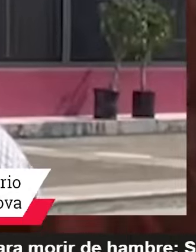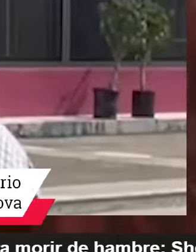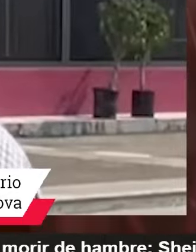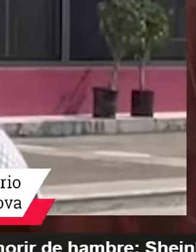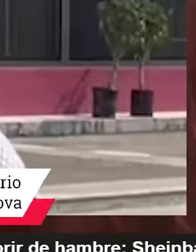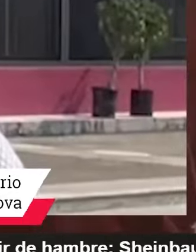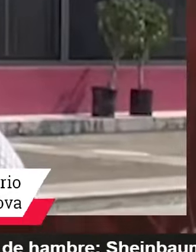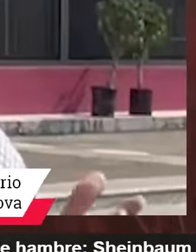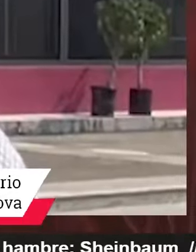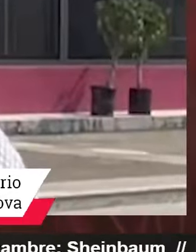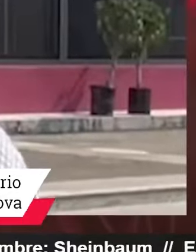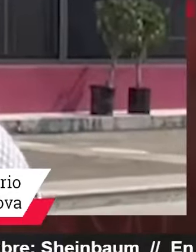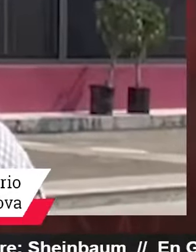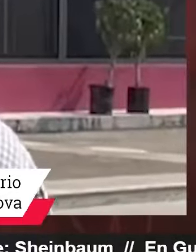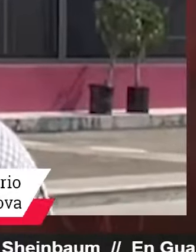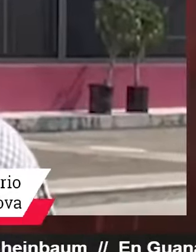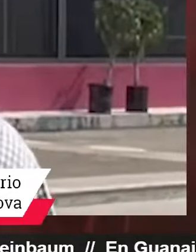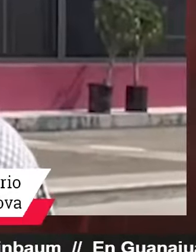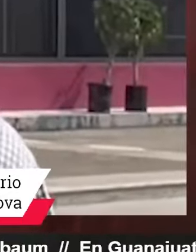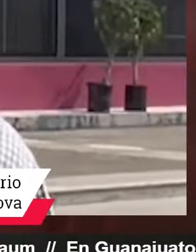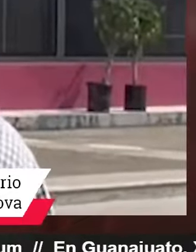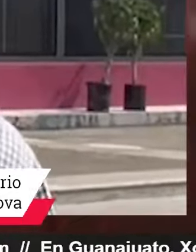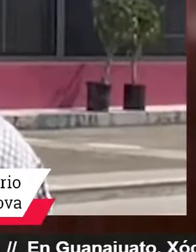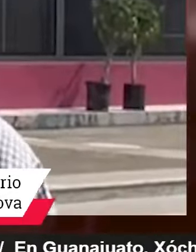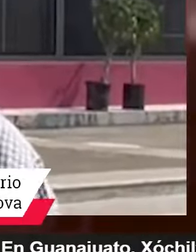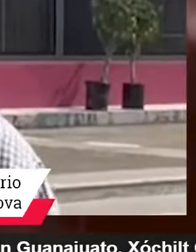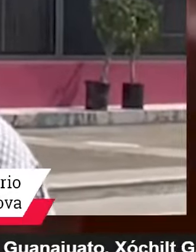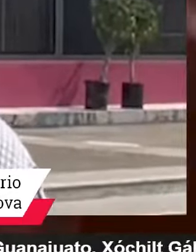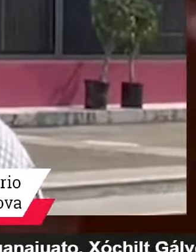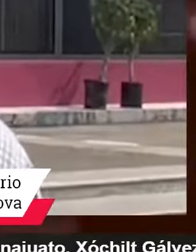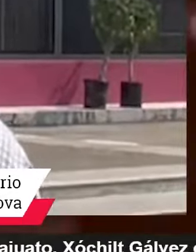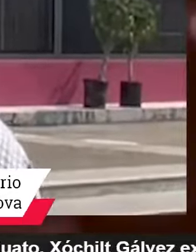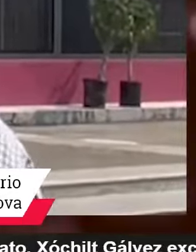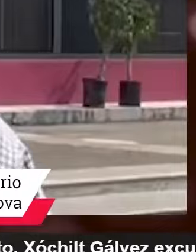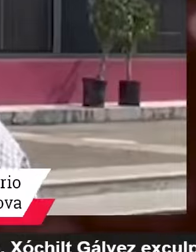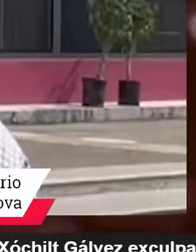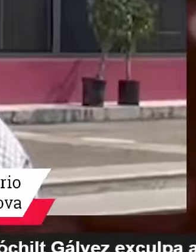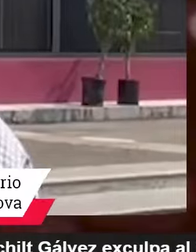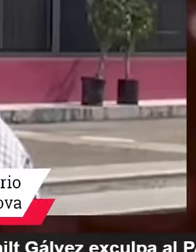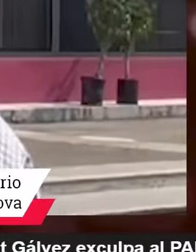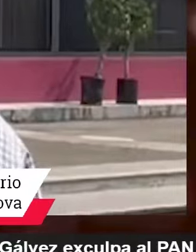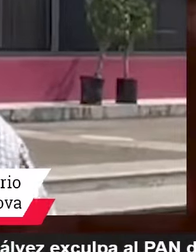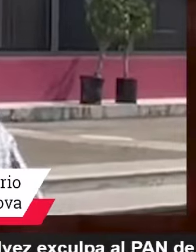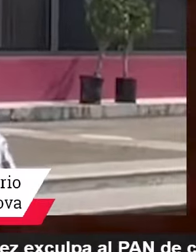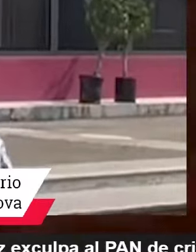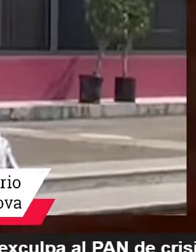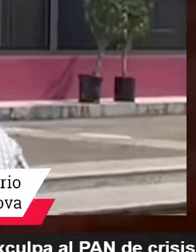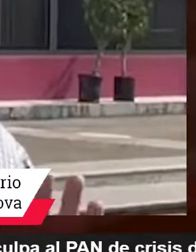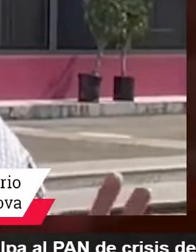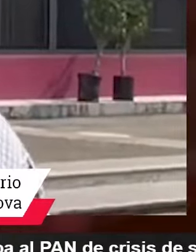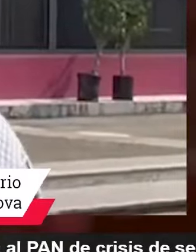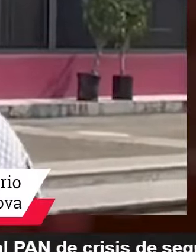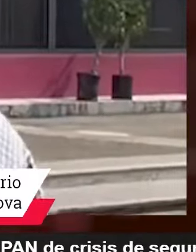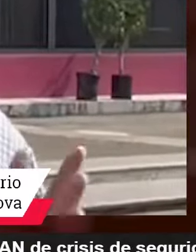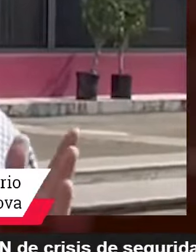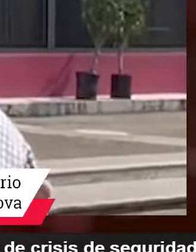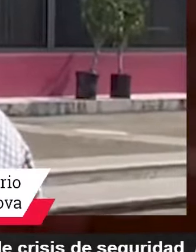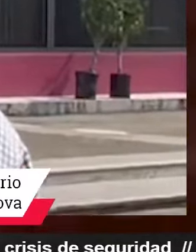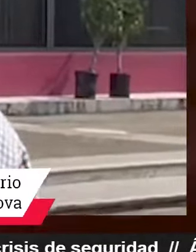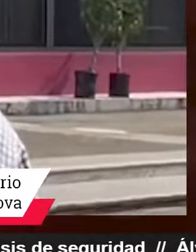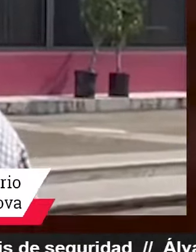cercanía con la oea eh justamente la oea que también estuvo